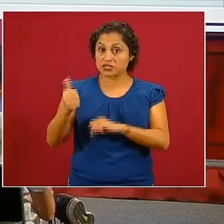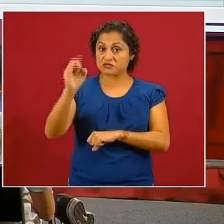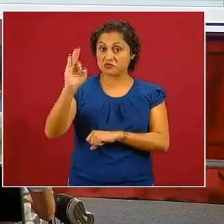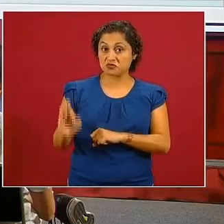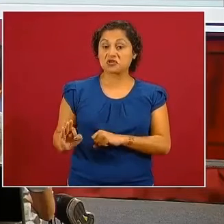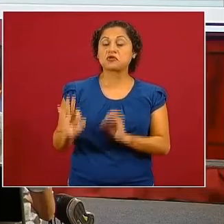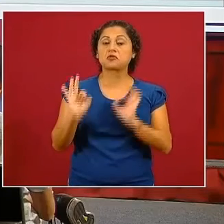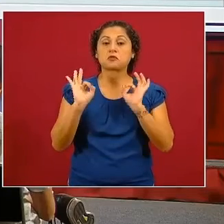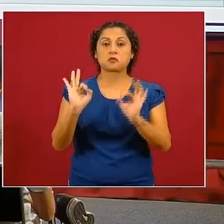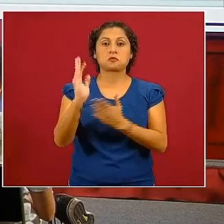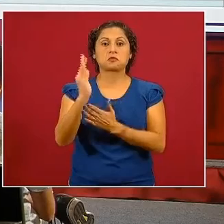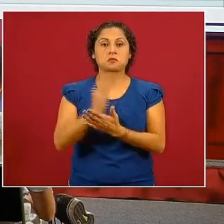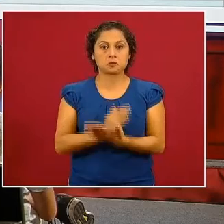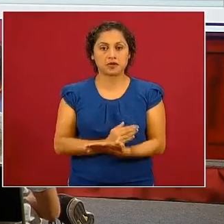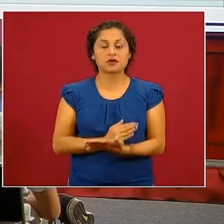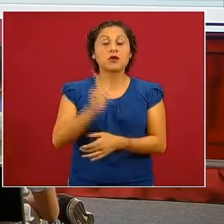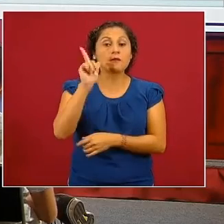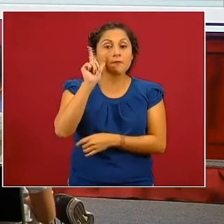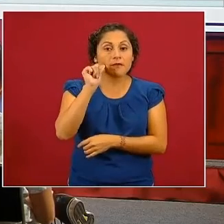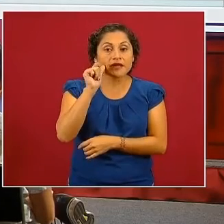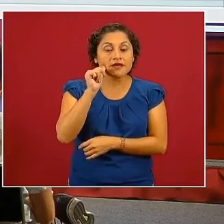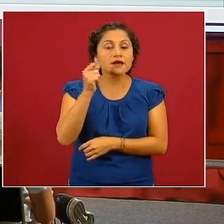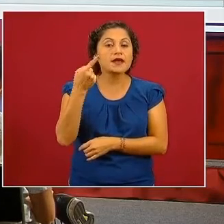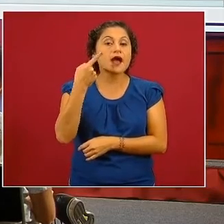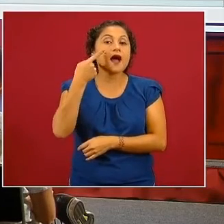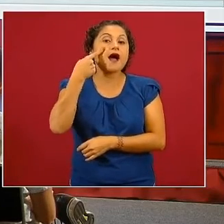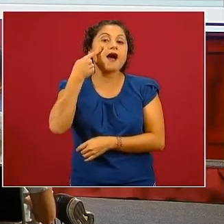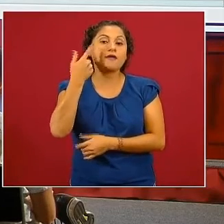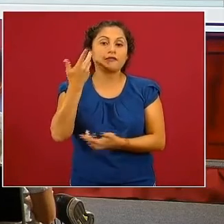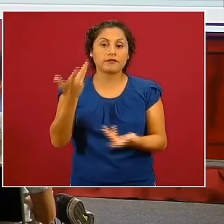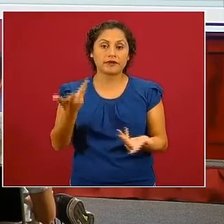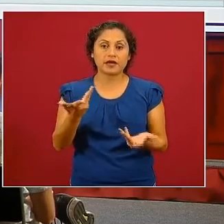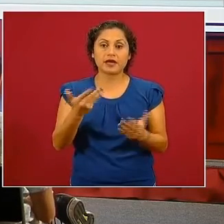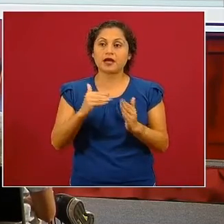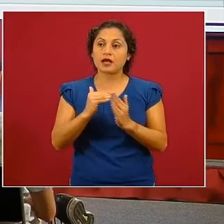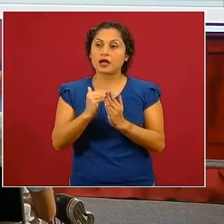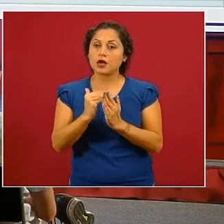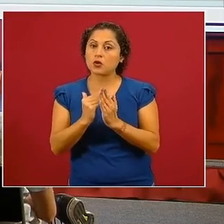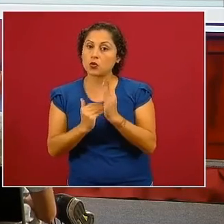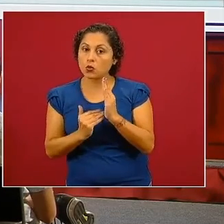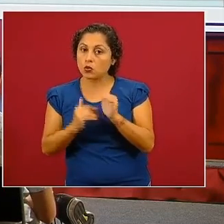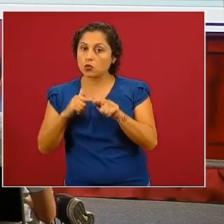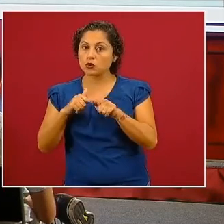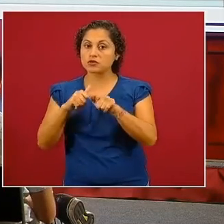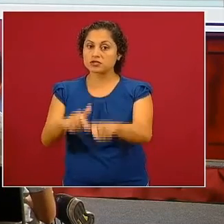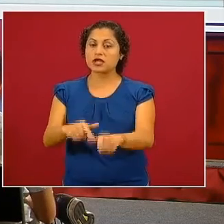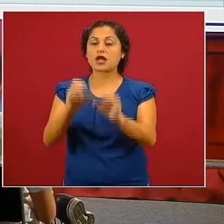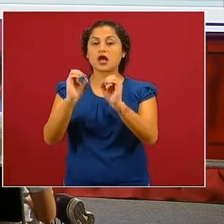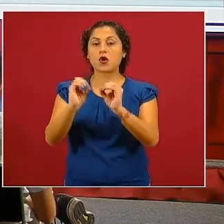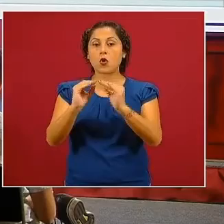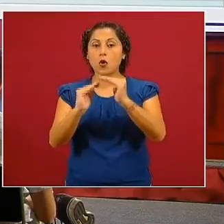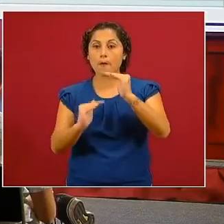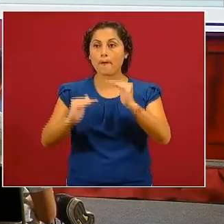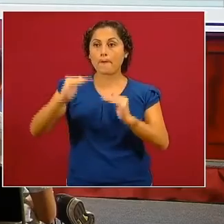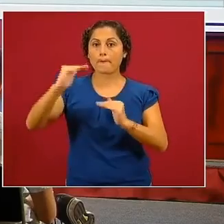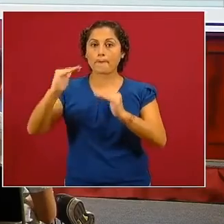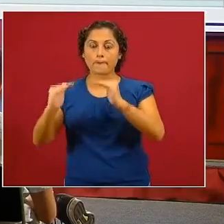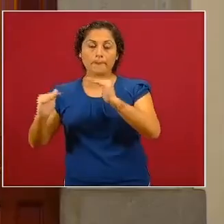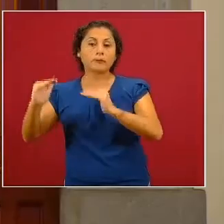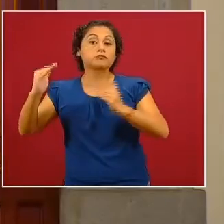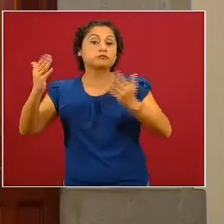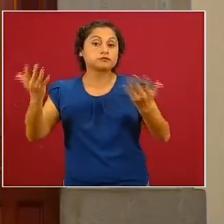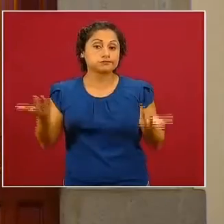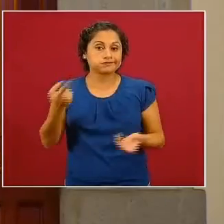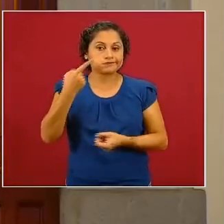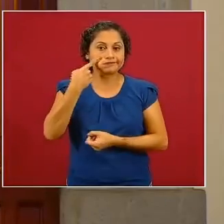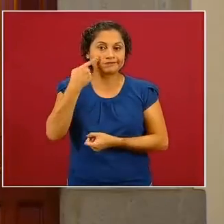6%, y el día de mañana estaremos viendo si este descenso se mantiene o en su momento qué tanta pendiente o ángulo